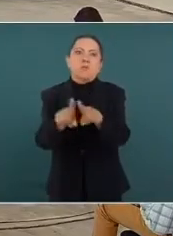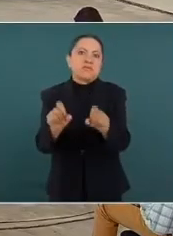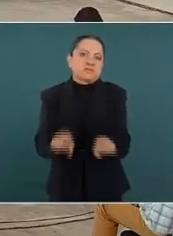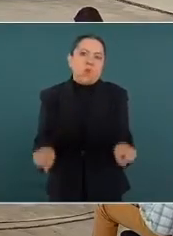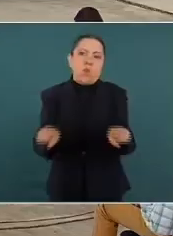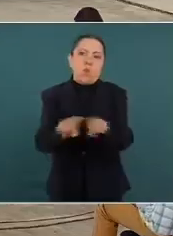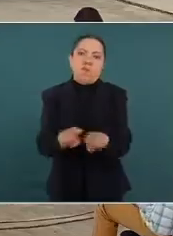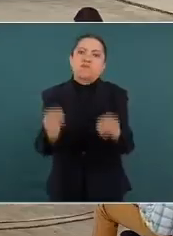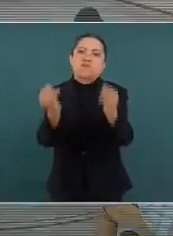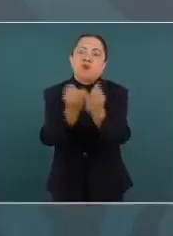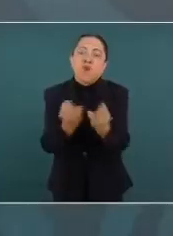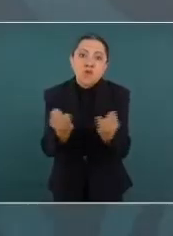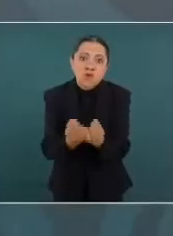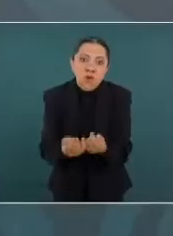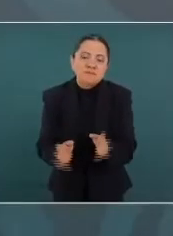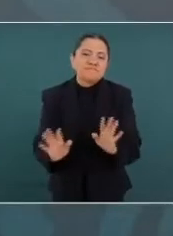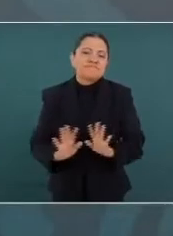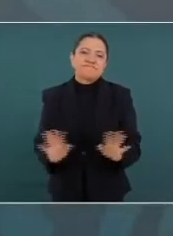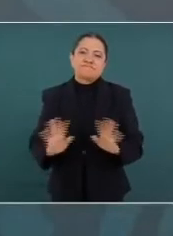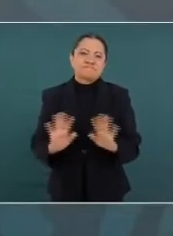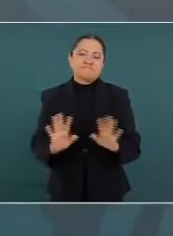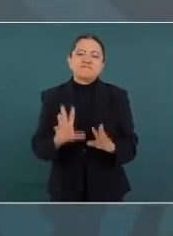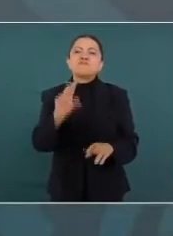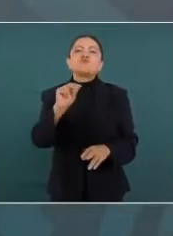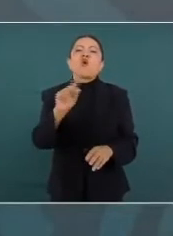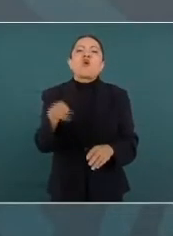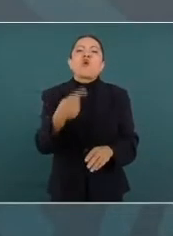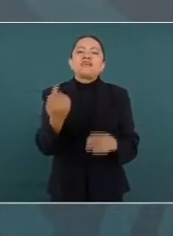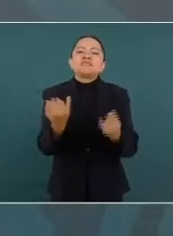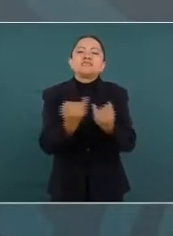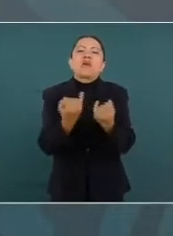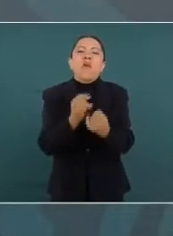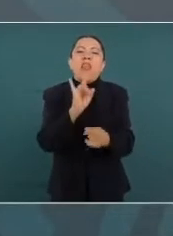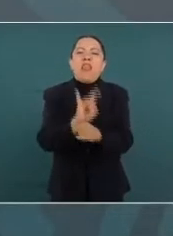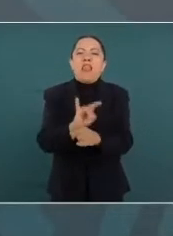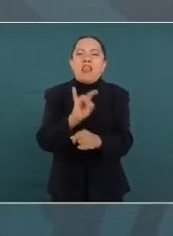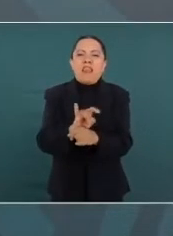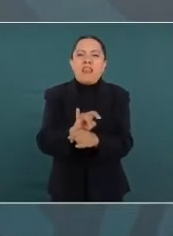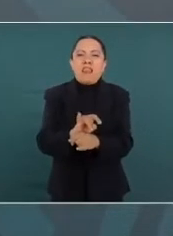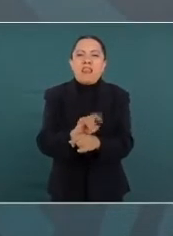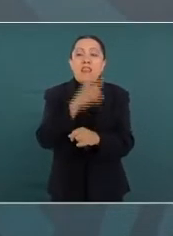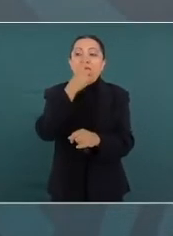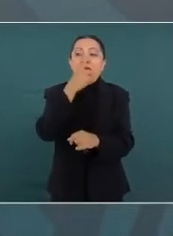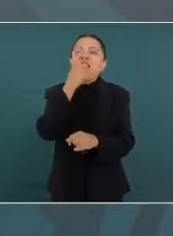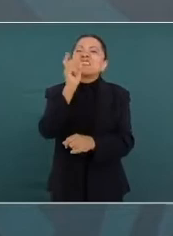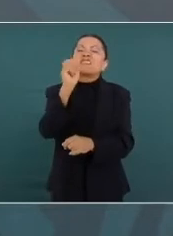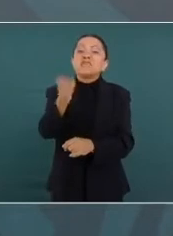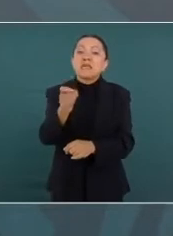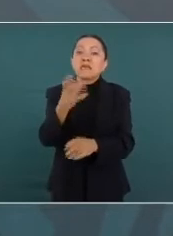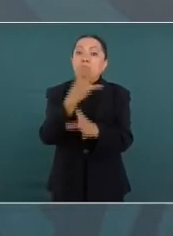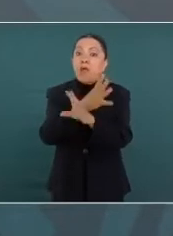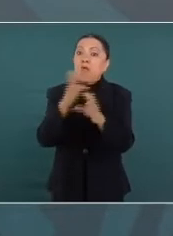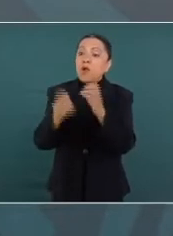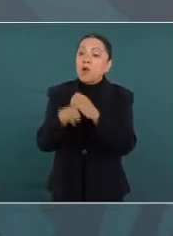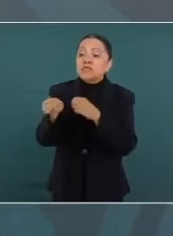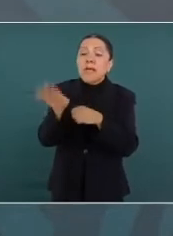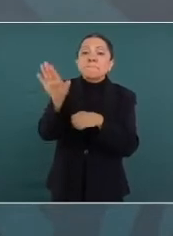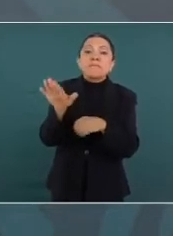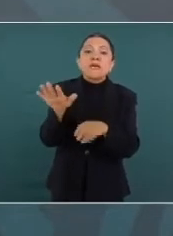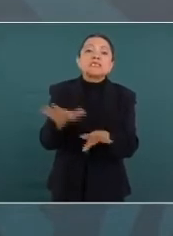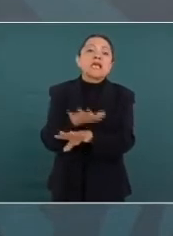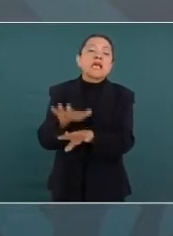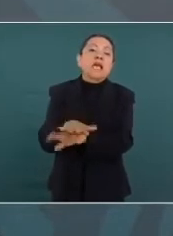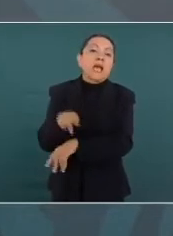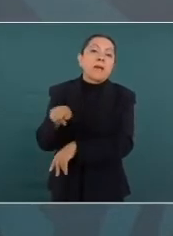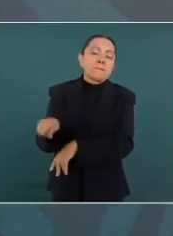En menos de 24 horas se confirmaron las renuncias de tres funcionarios del gobierno presidido por Andrés Manuel López Obrador, una subsecretaria de